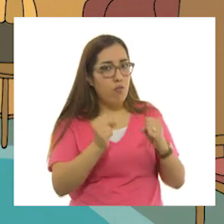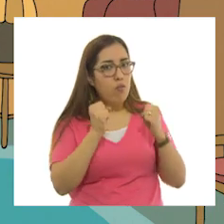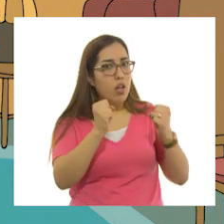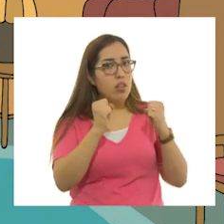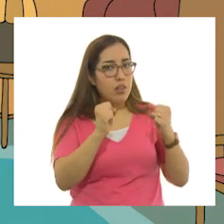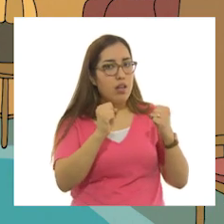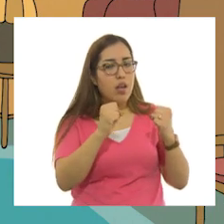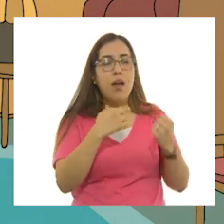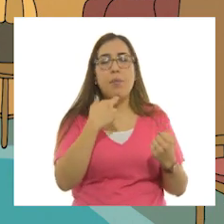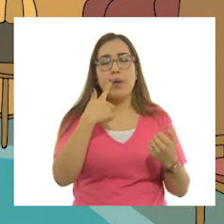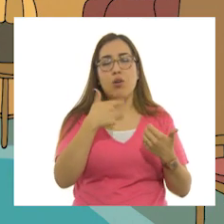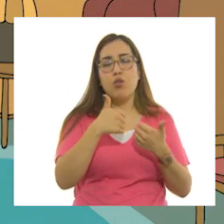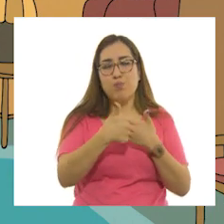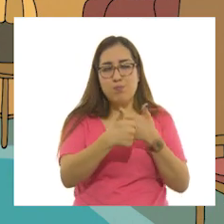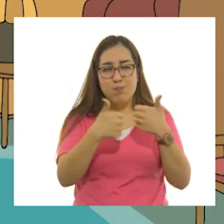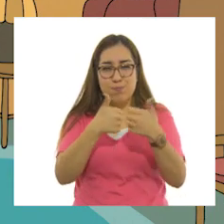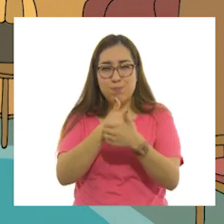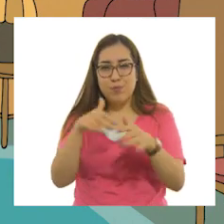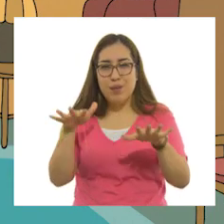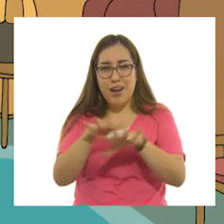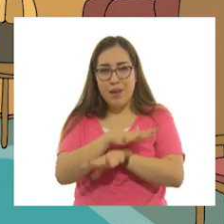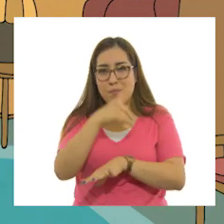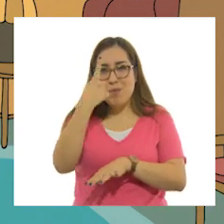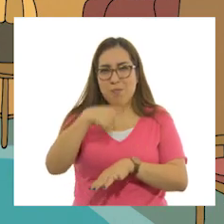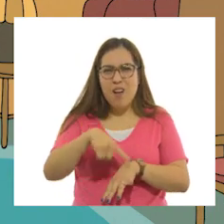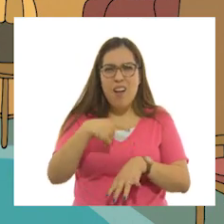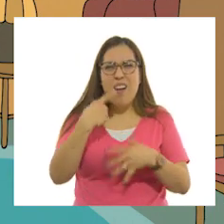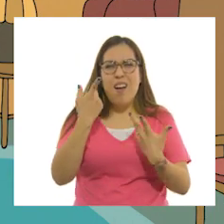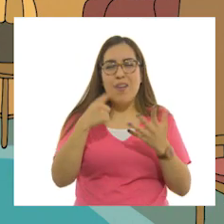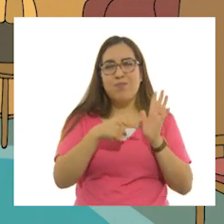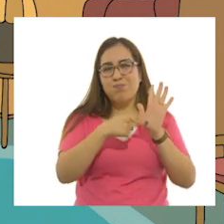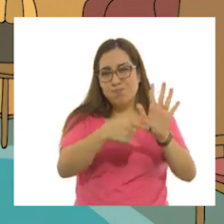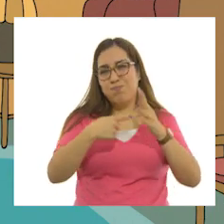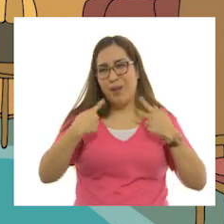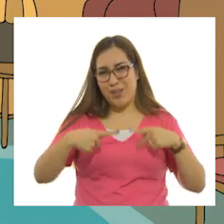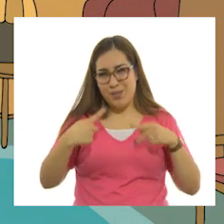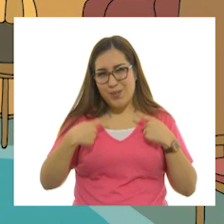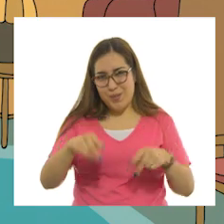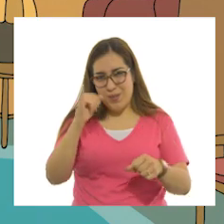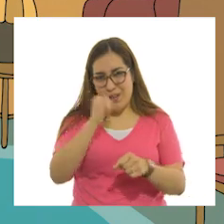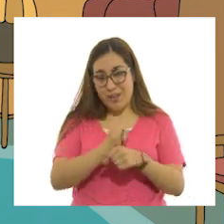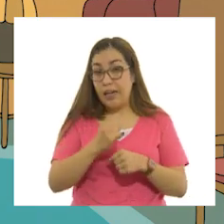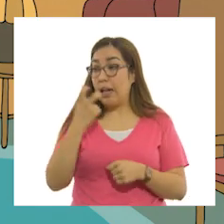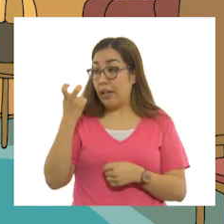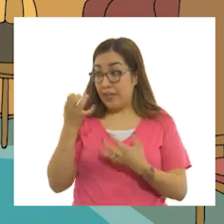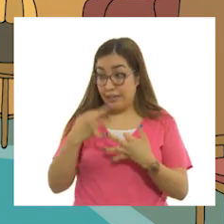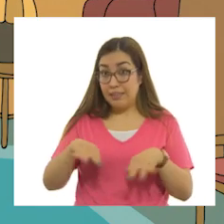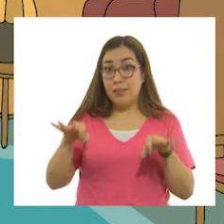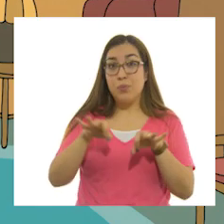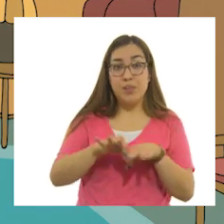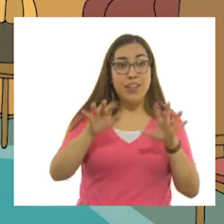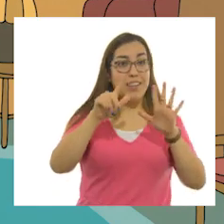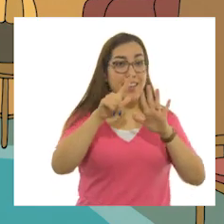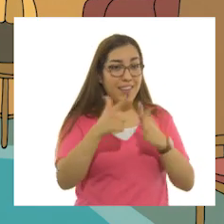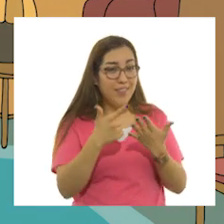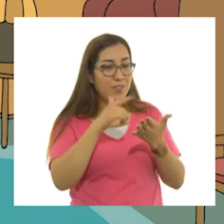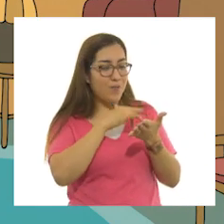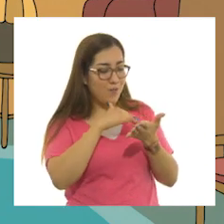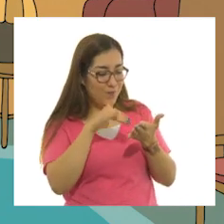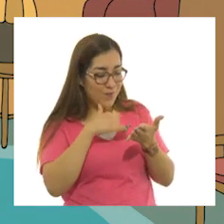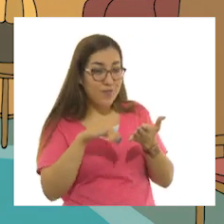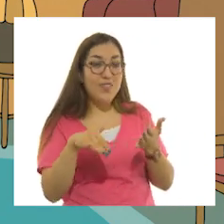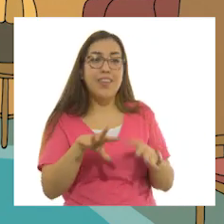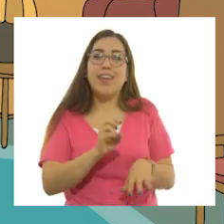esta es una de las principales funciones del lenguaje y de la literatura expresar traducir y dar forma a las